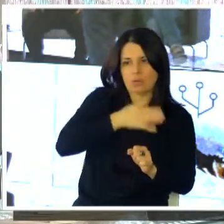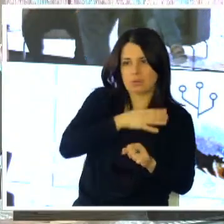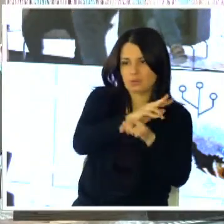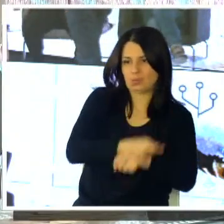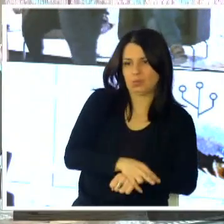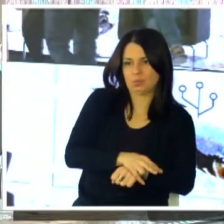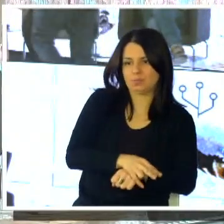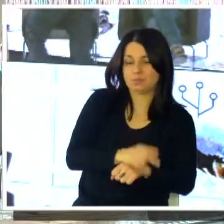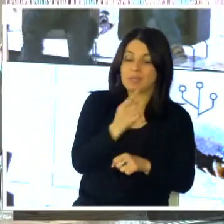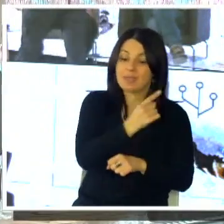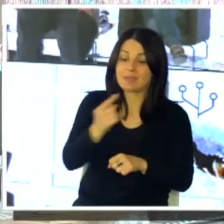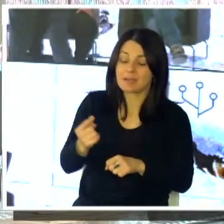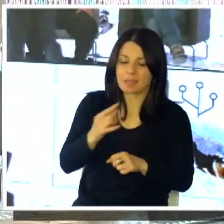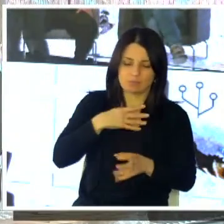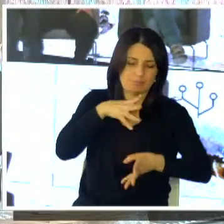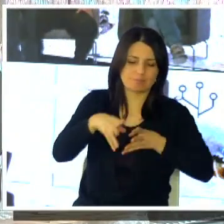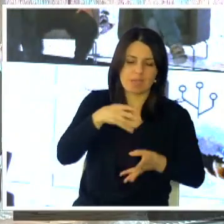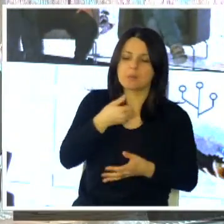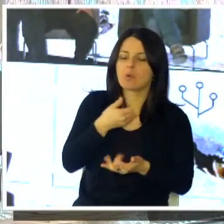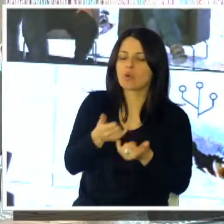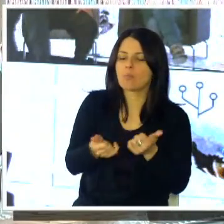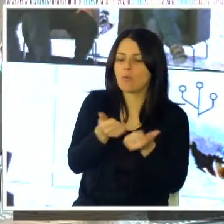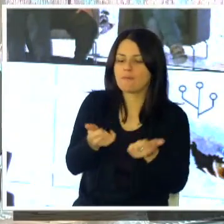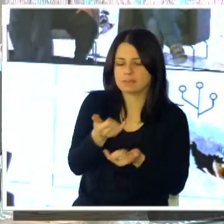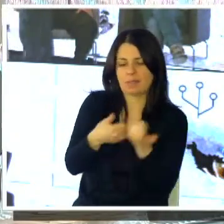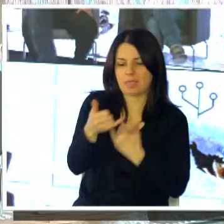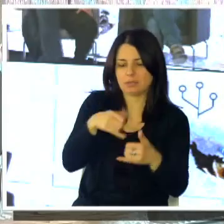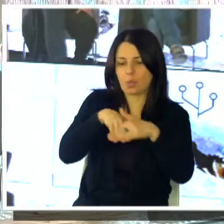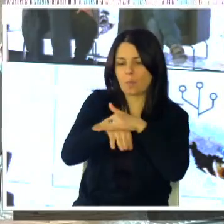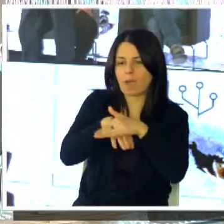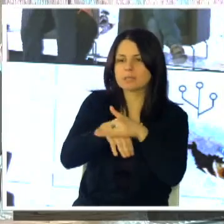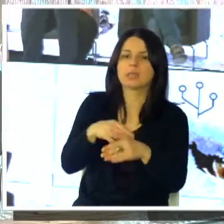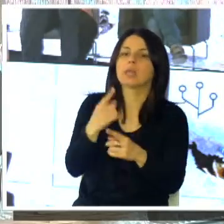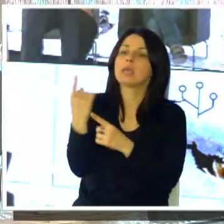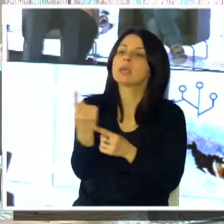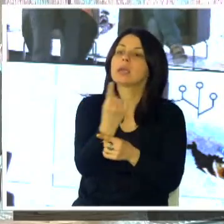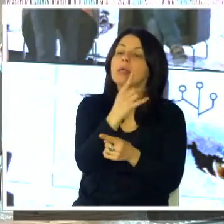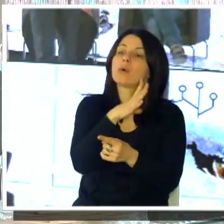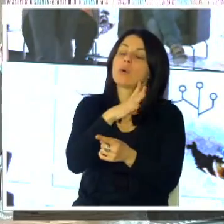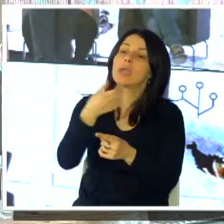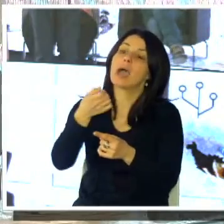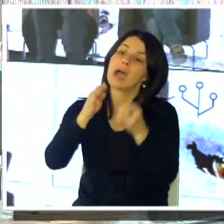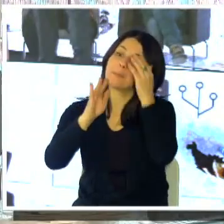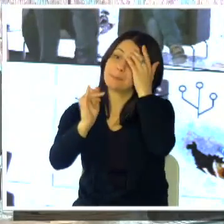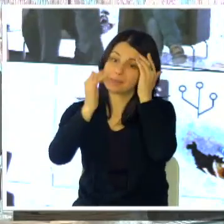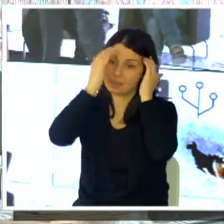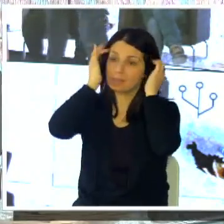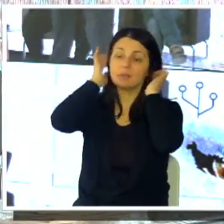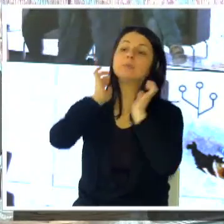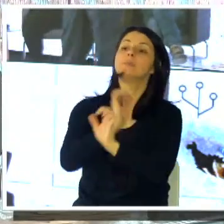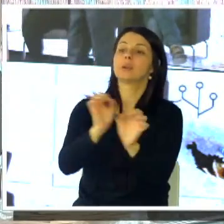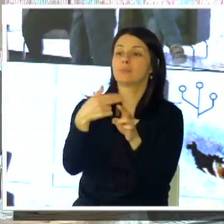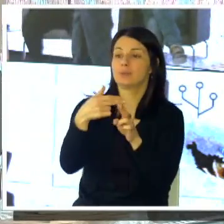cada uno va a definir su mecanismo de cómo va a almacenar los datos, cada uno va a exponer una API para que pueda ser llamado por los